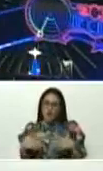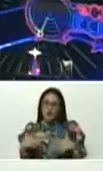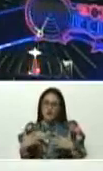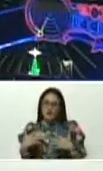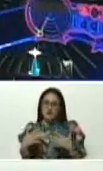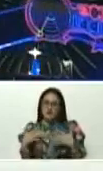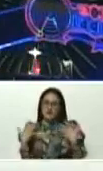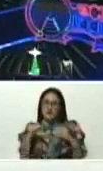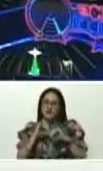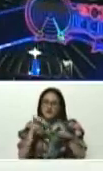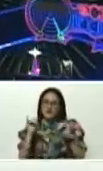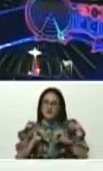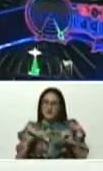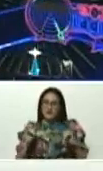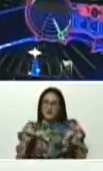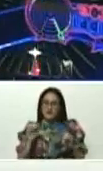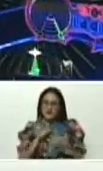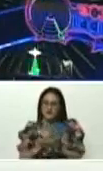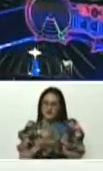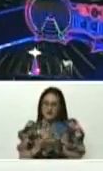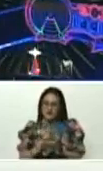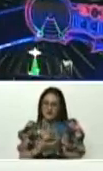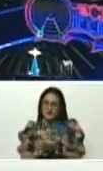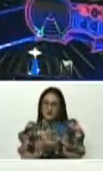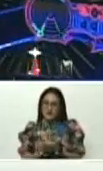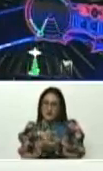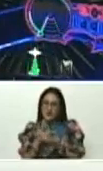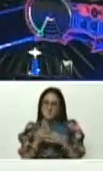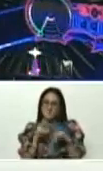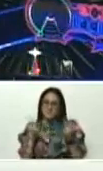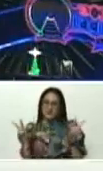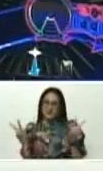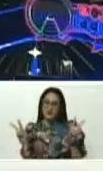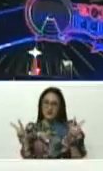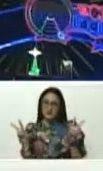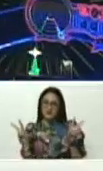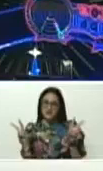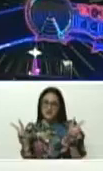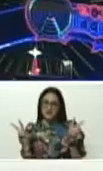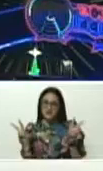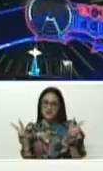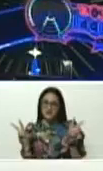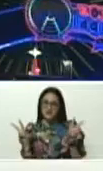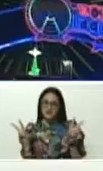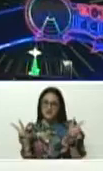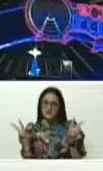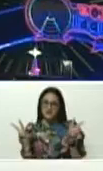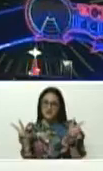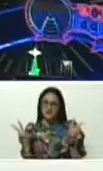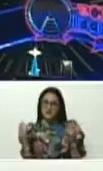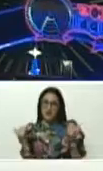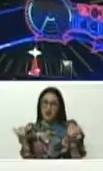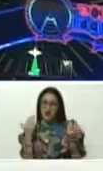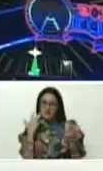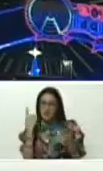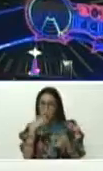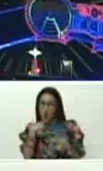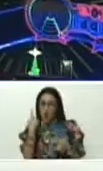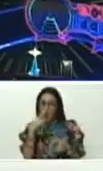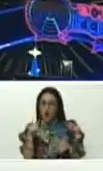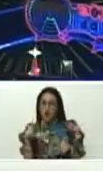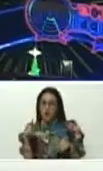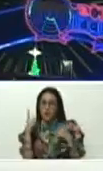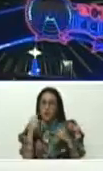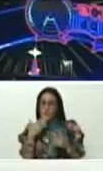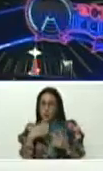en felicidad, y en tranquilidad, y en paz. Y ahora con este ojo de La Guaira, pronto voy con